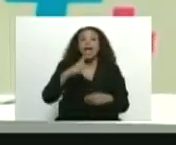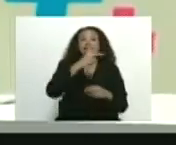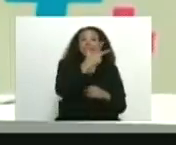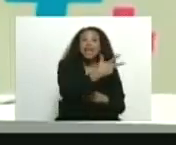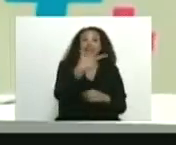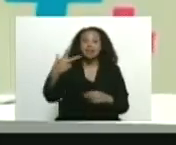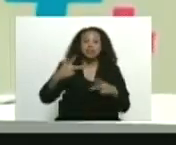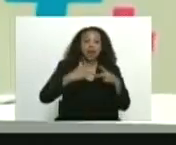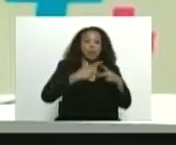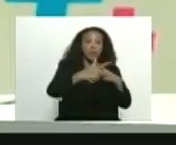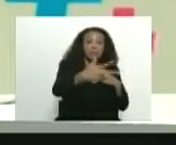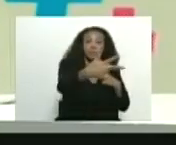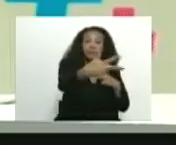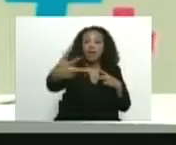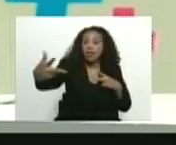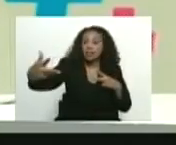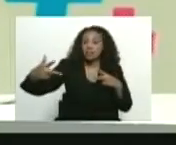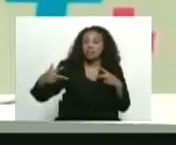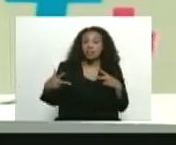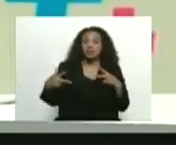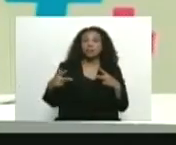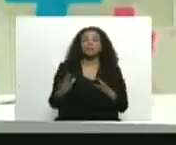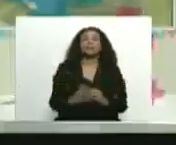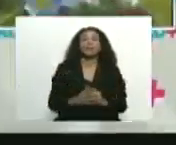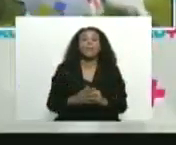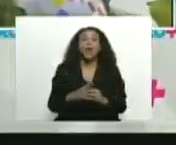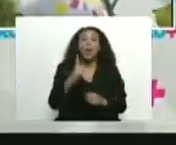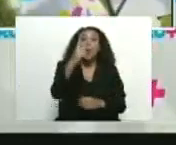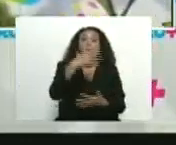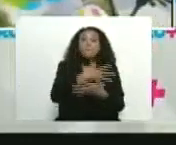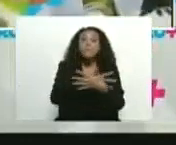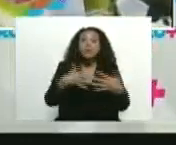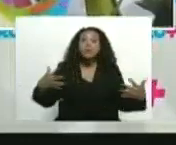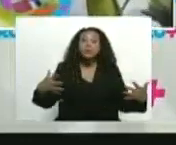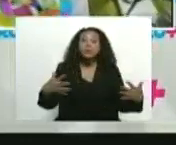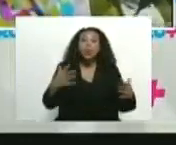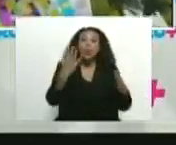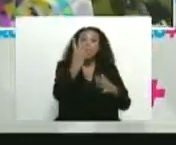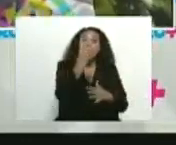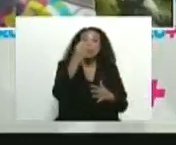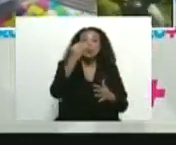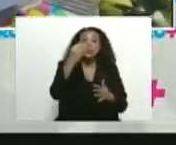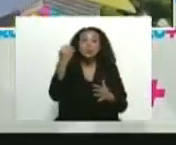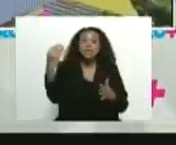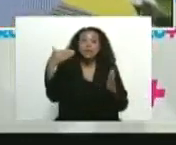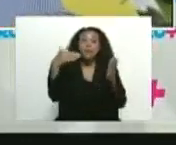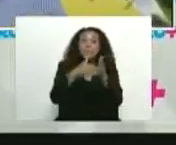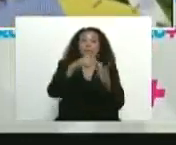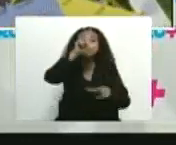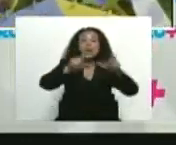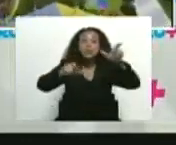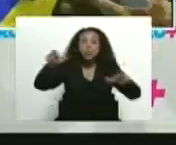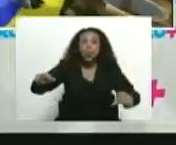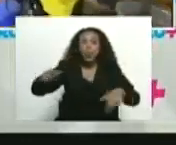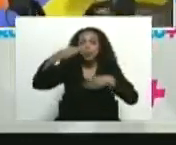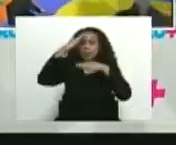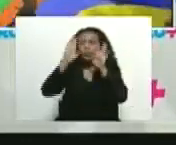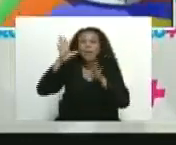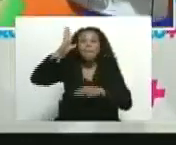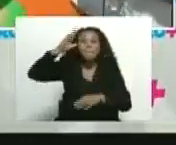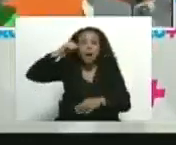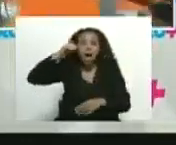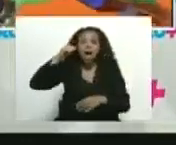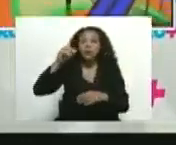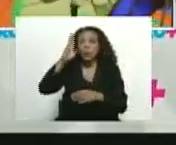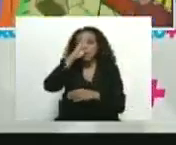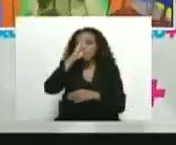hectáreas. Para atender a 1.400.000 personas. va a tener equipamientos, baños,